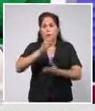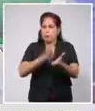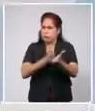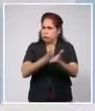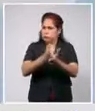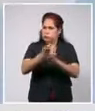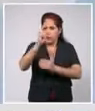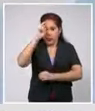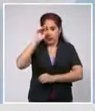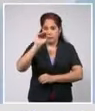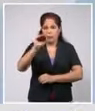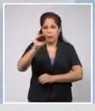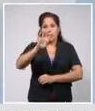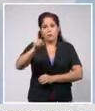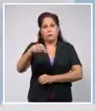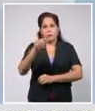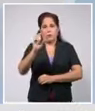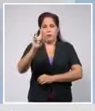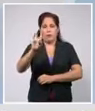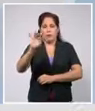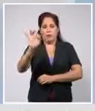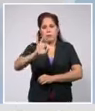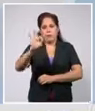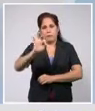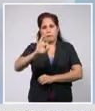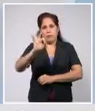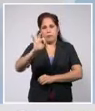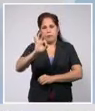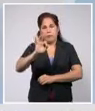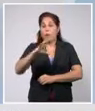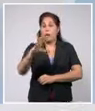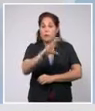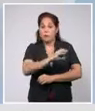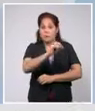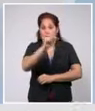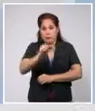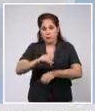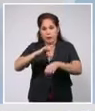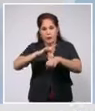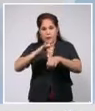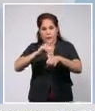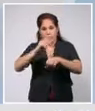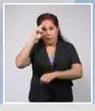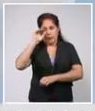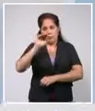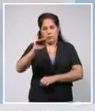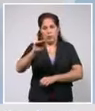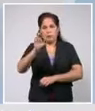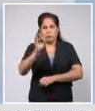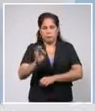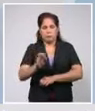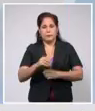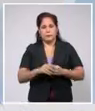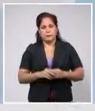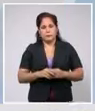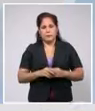ingresado el 4,9% de todos los pacientes diagnosticados. Estamos hablando de